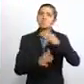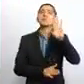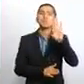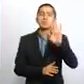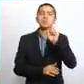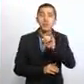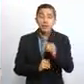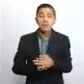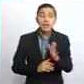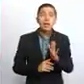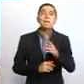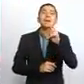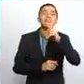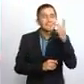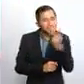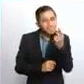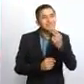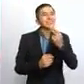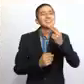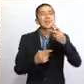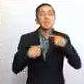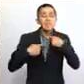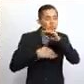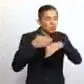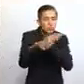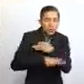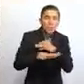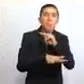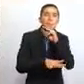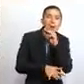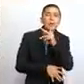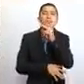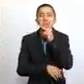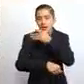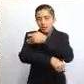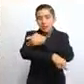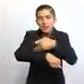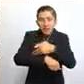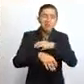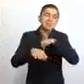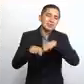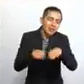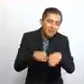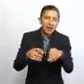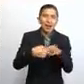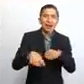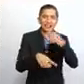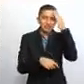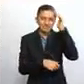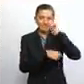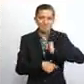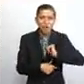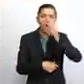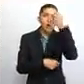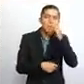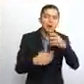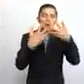Pero necesitamos también de ustedes, madres, padres, trabajadores, líderes de opinión,